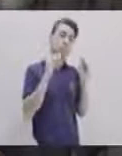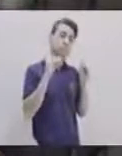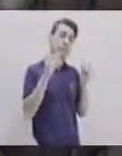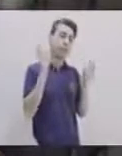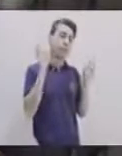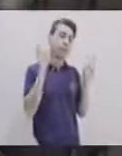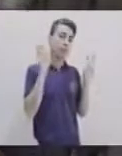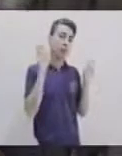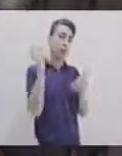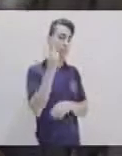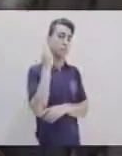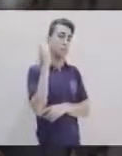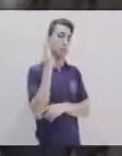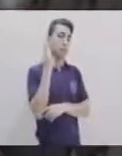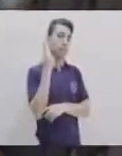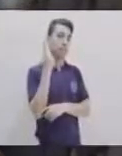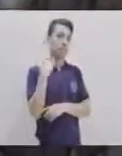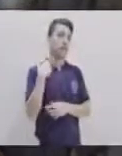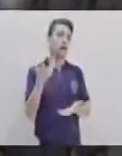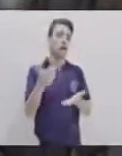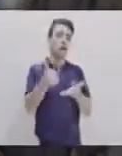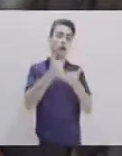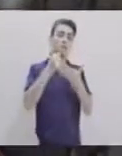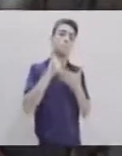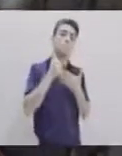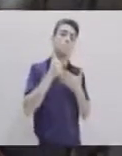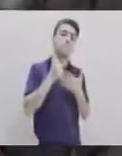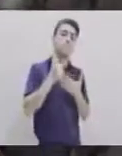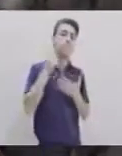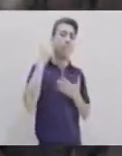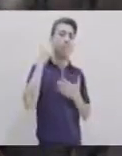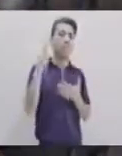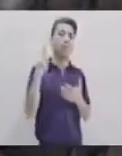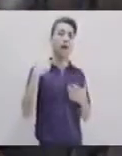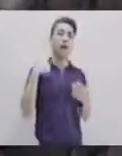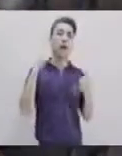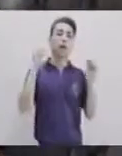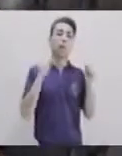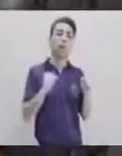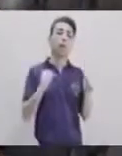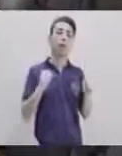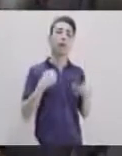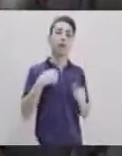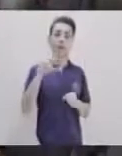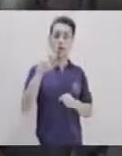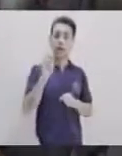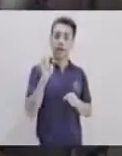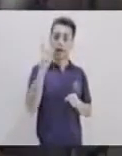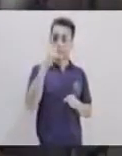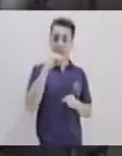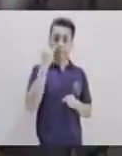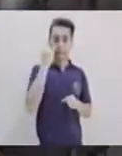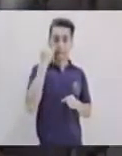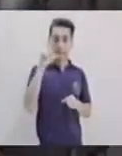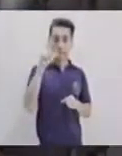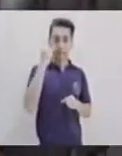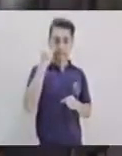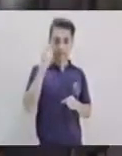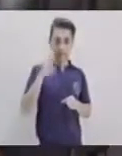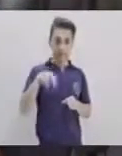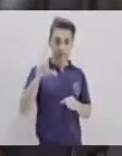muy importante que nos va a ayudar a ser más resilientes y es la resiliencia